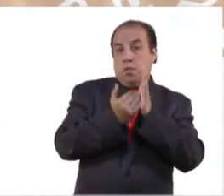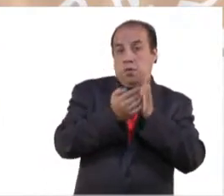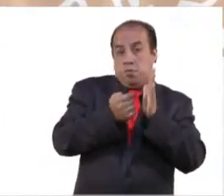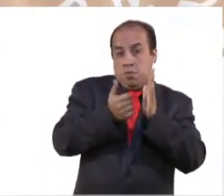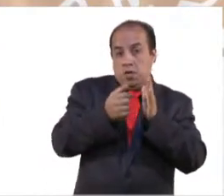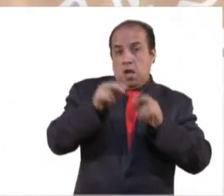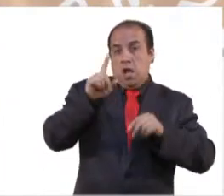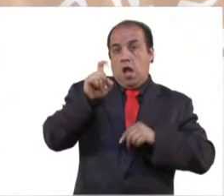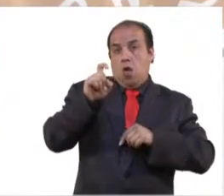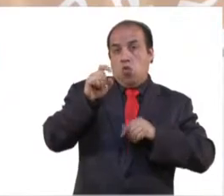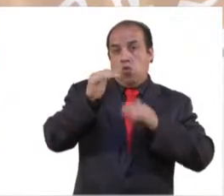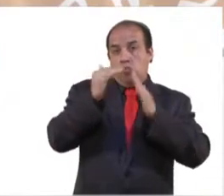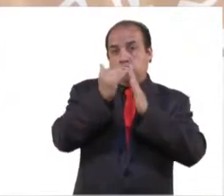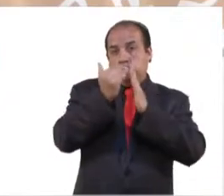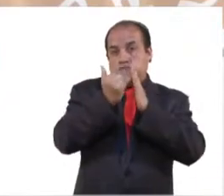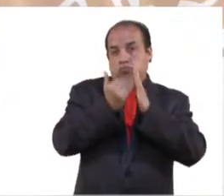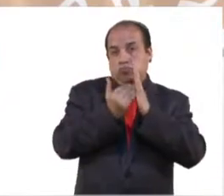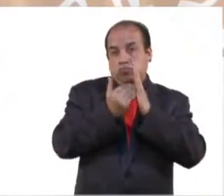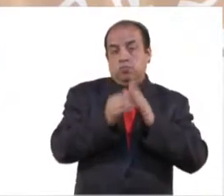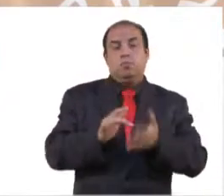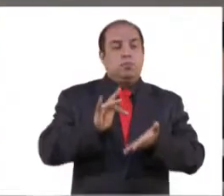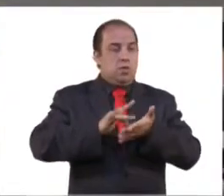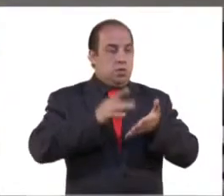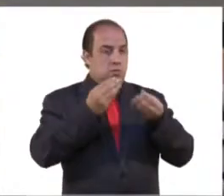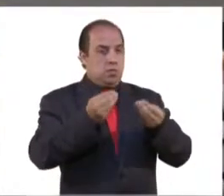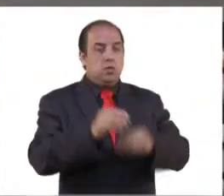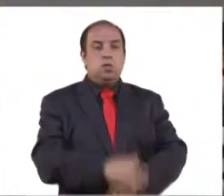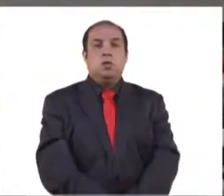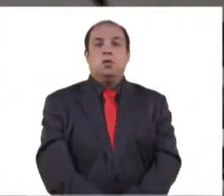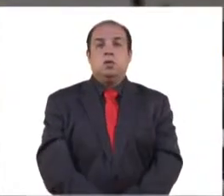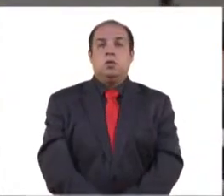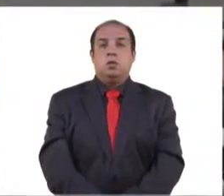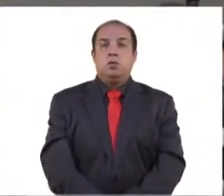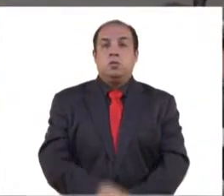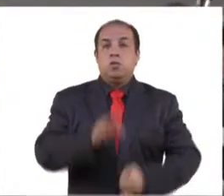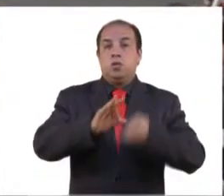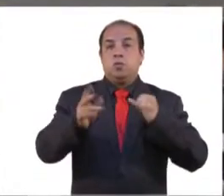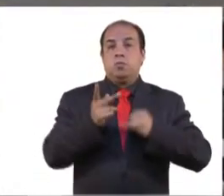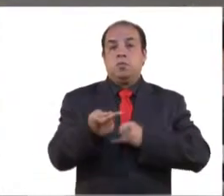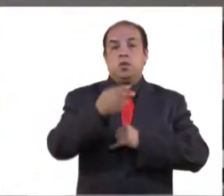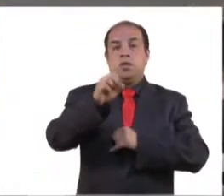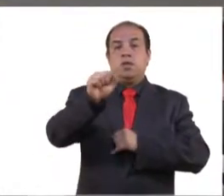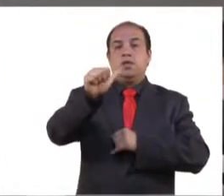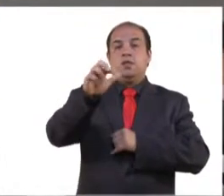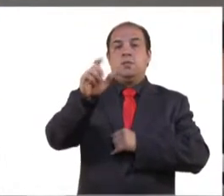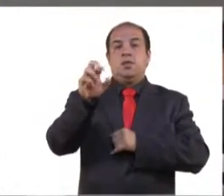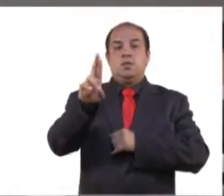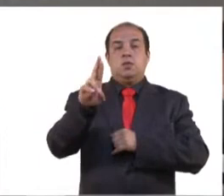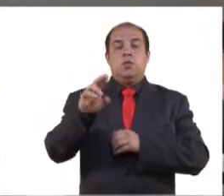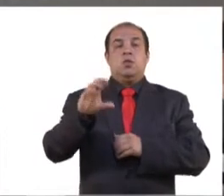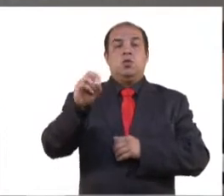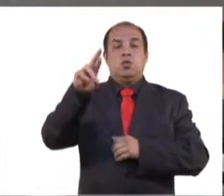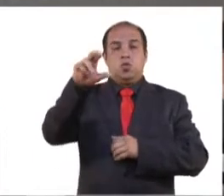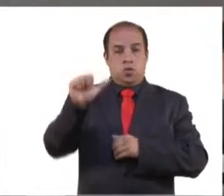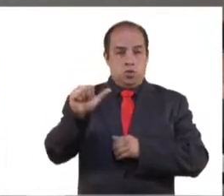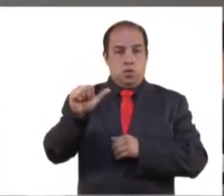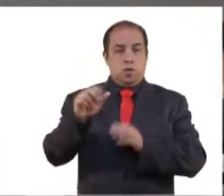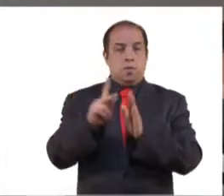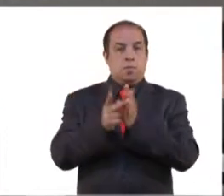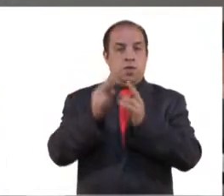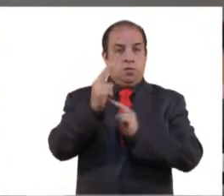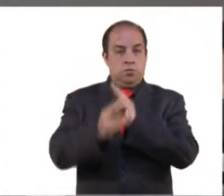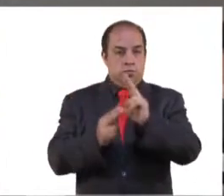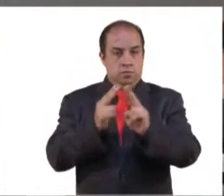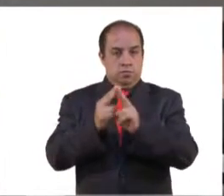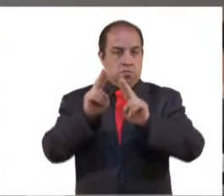el nivel del agua. Ok, muchas gracias. La última pregunta es de Salvador Corona, del Universal. Buenos días